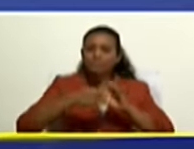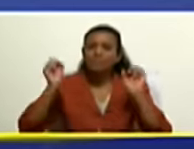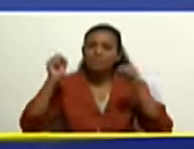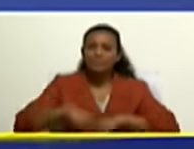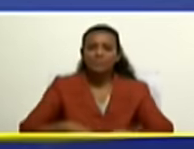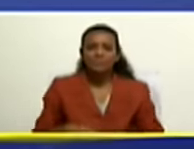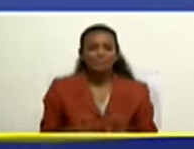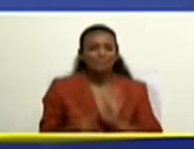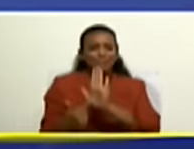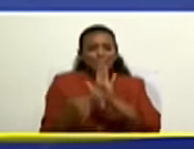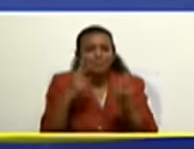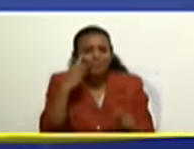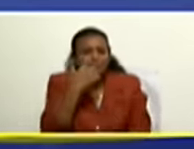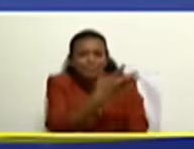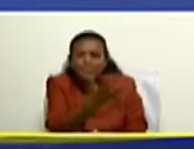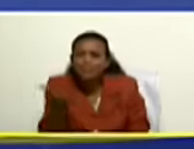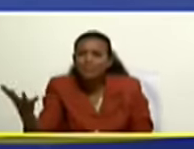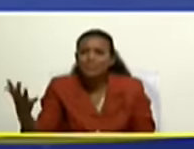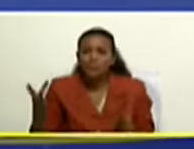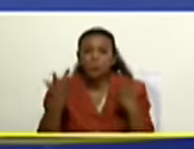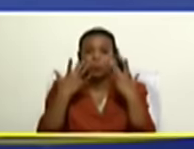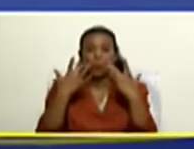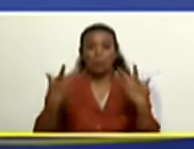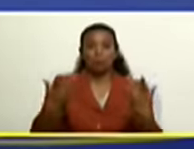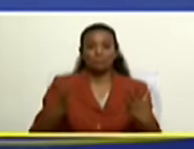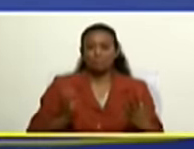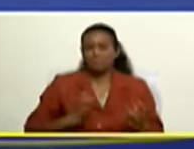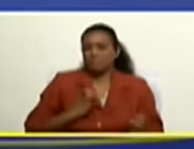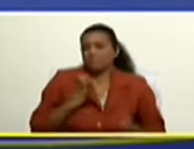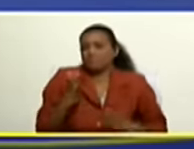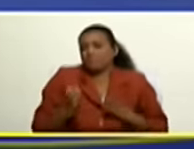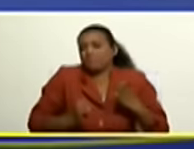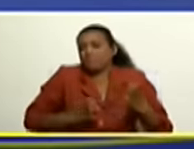Una cosa que me impresiona y me emociona.